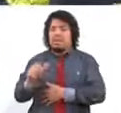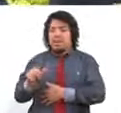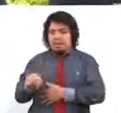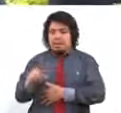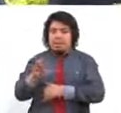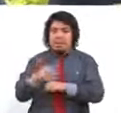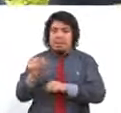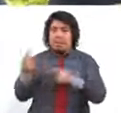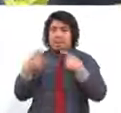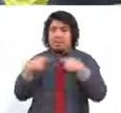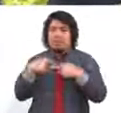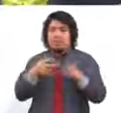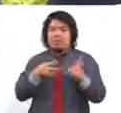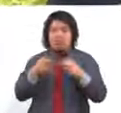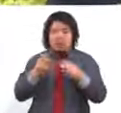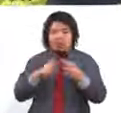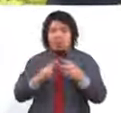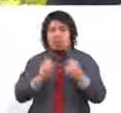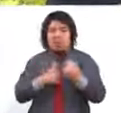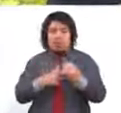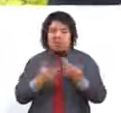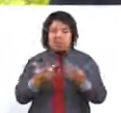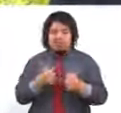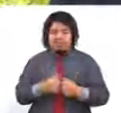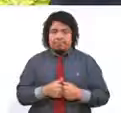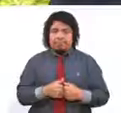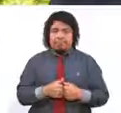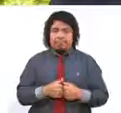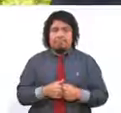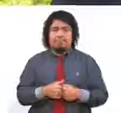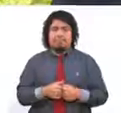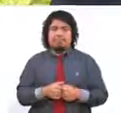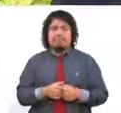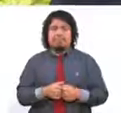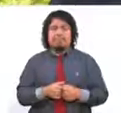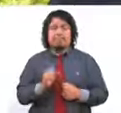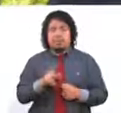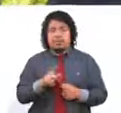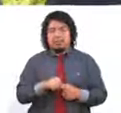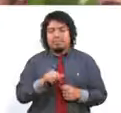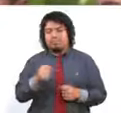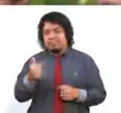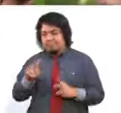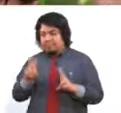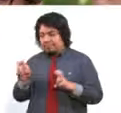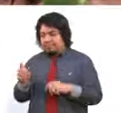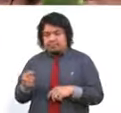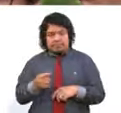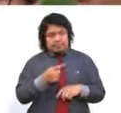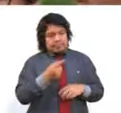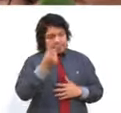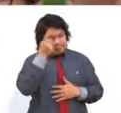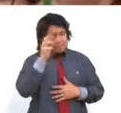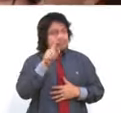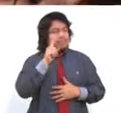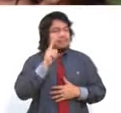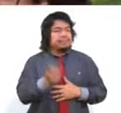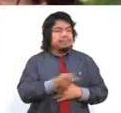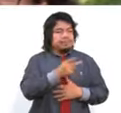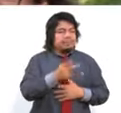evitar justamente eso. Están equipados para evitar los jammers que puedan bajarlos. Gracias. Y en otro tema, doctora, pues